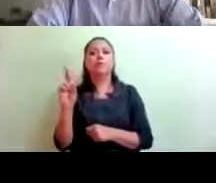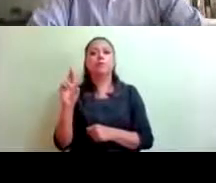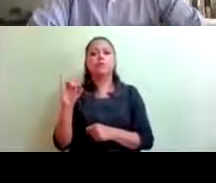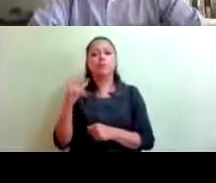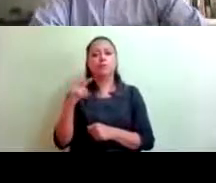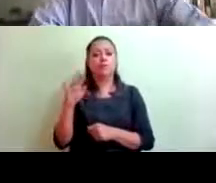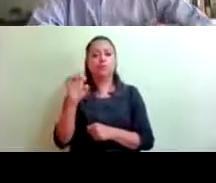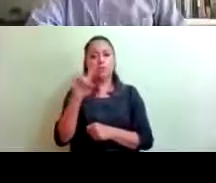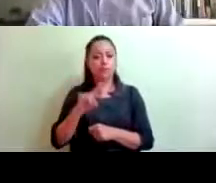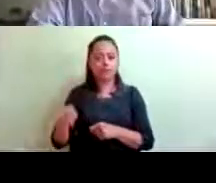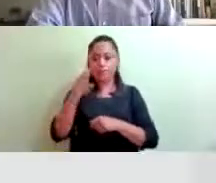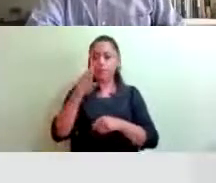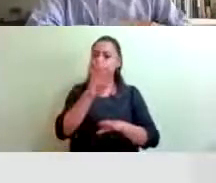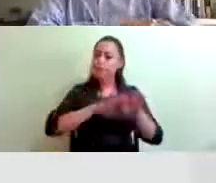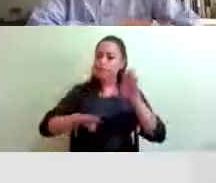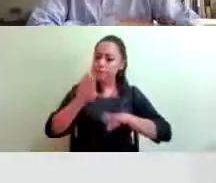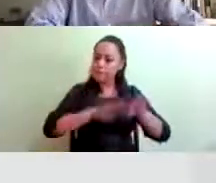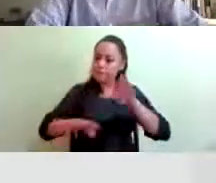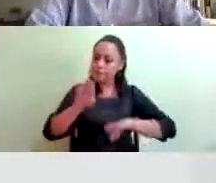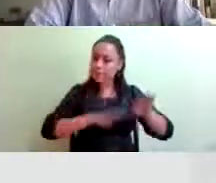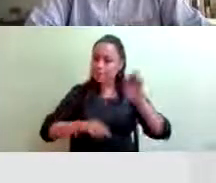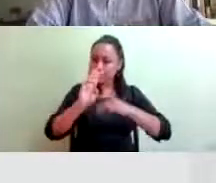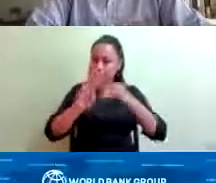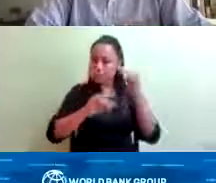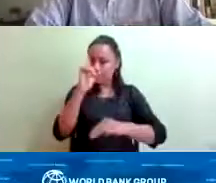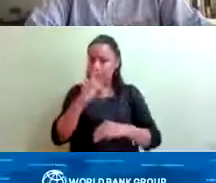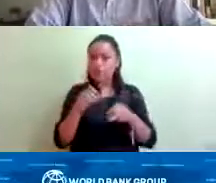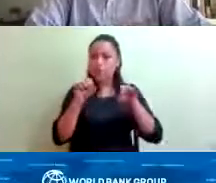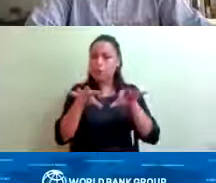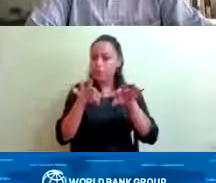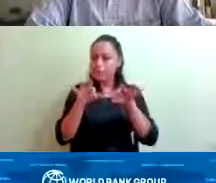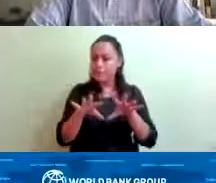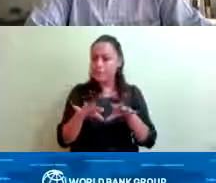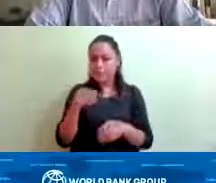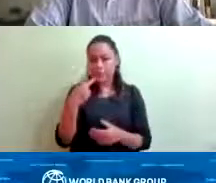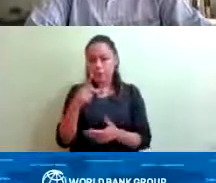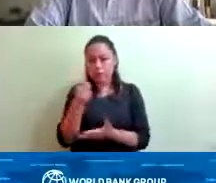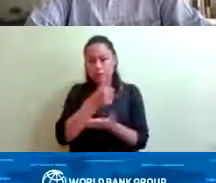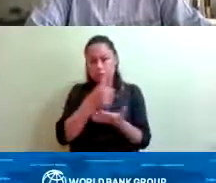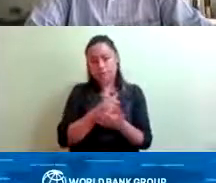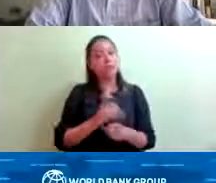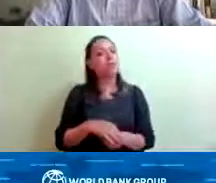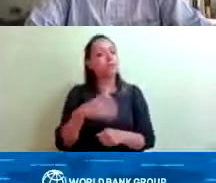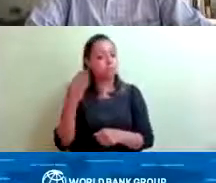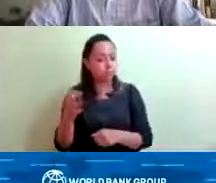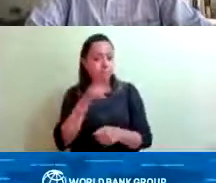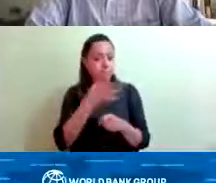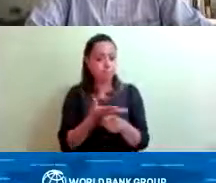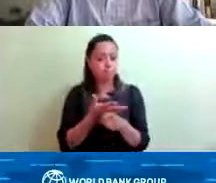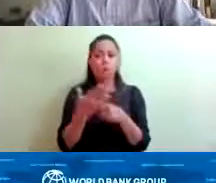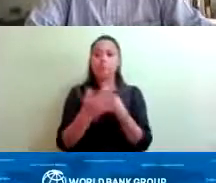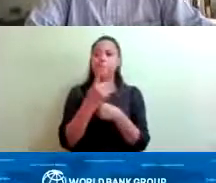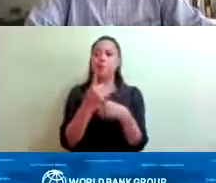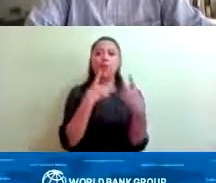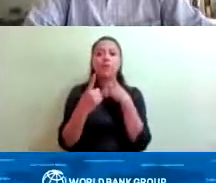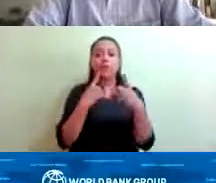Oficina de México. Diego es especialista senior en gestión de recursos hídricos del Banco Mundial, responsable por el diálogo